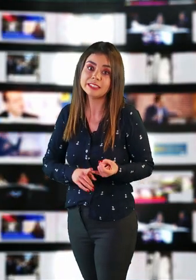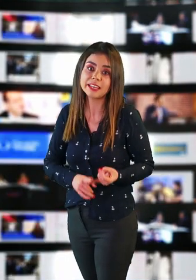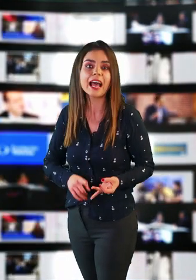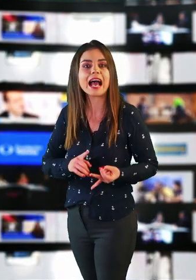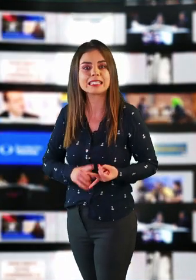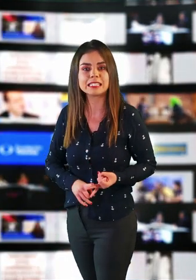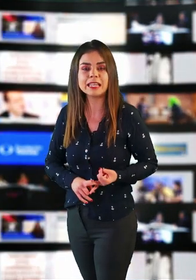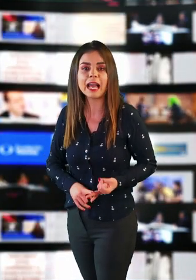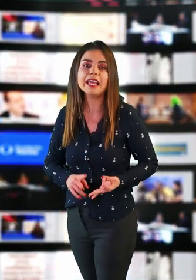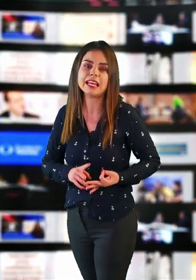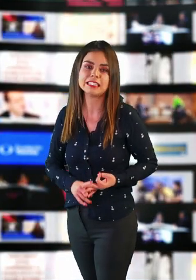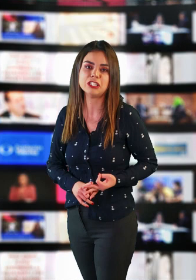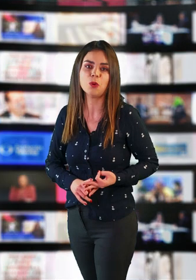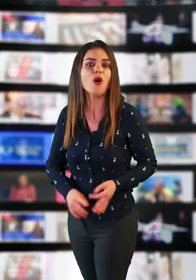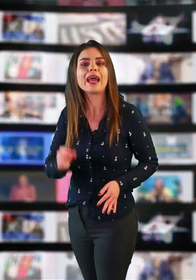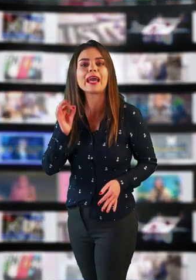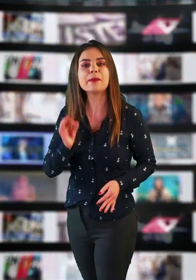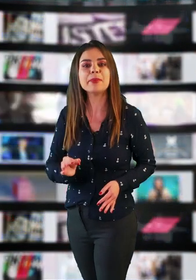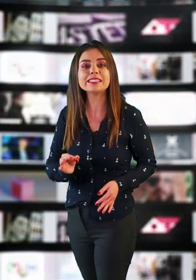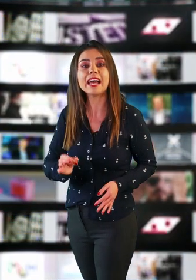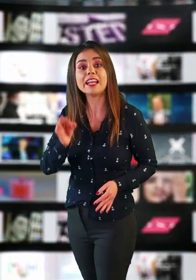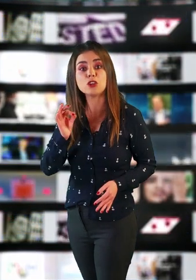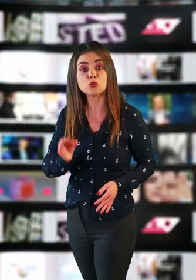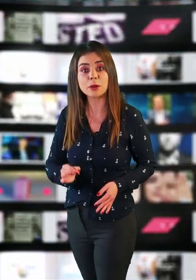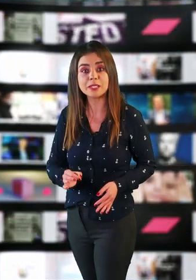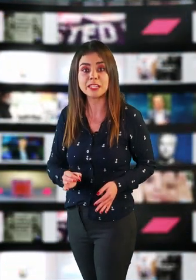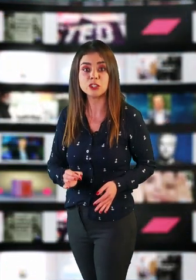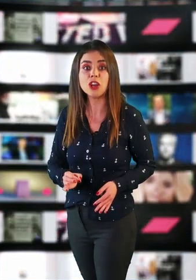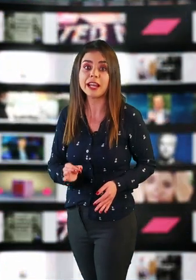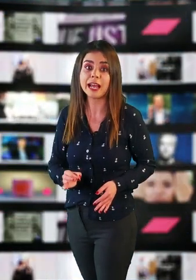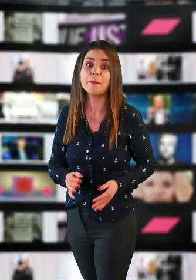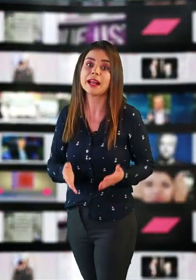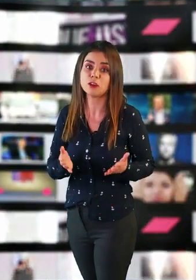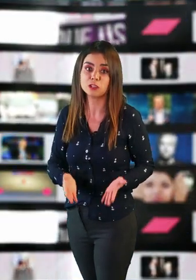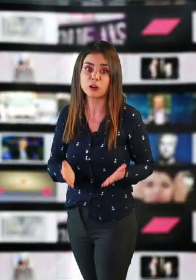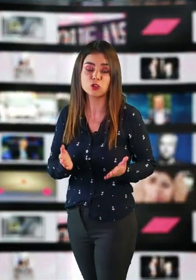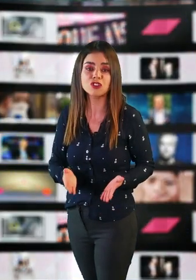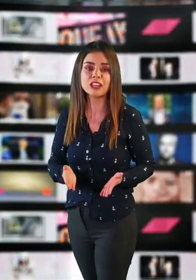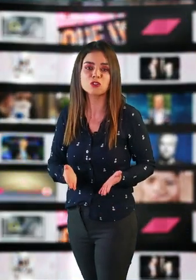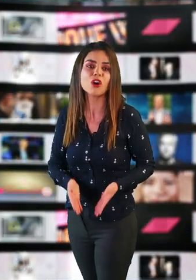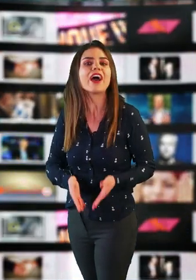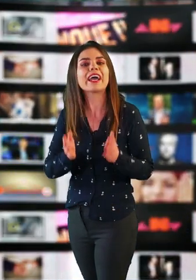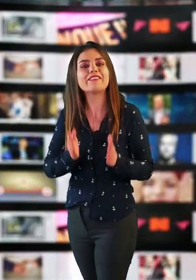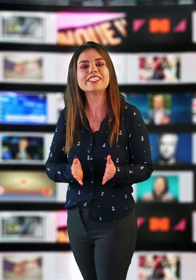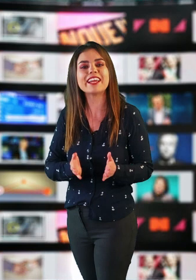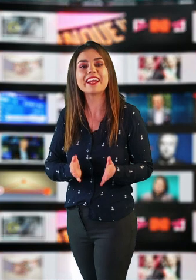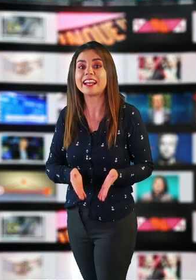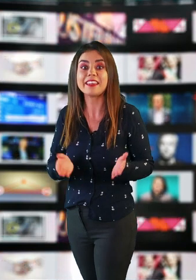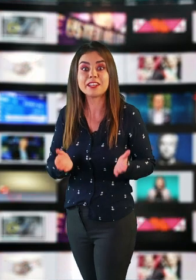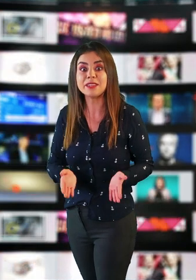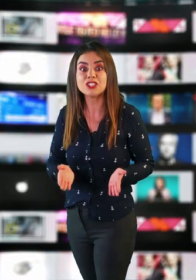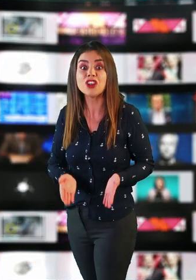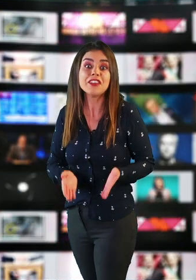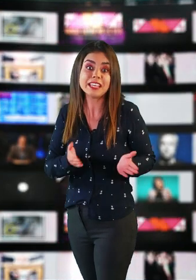de Pfizer, AstraZeneca y CanSino. Cada empresa eligió su representación legal para negociar los contratos. Cabe señalar